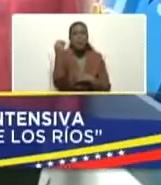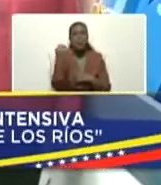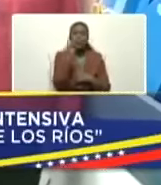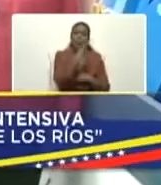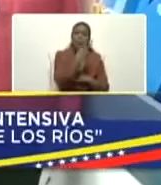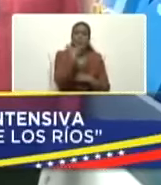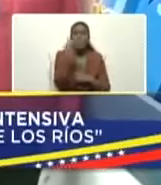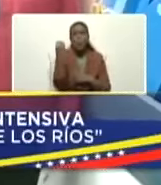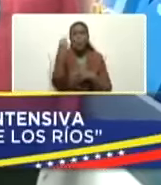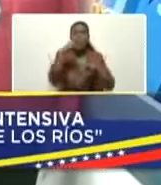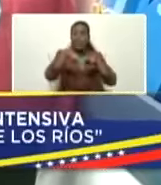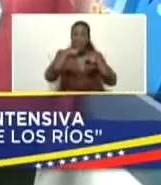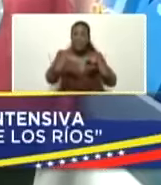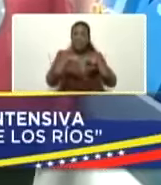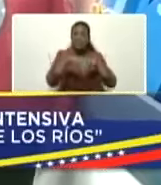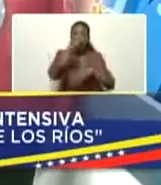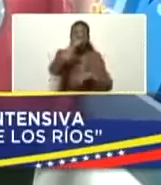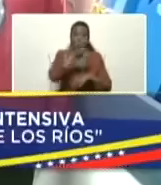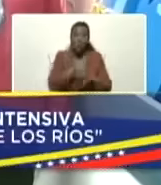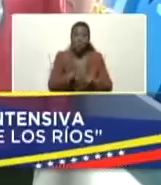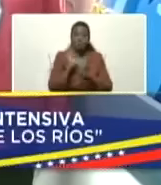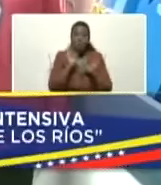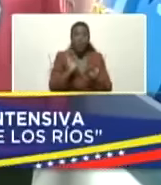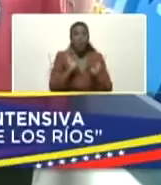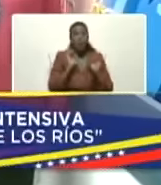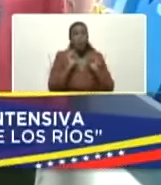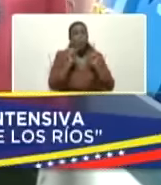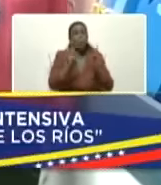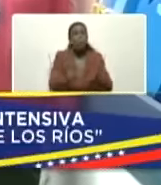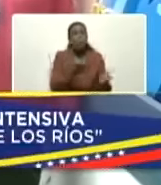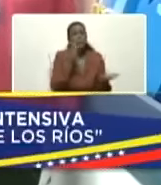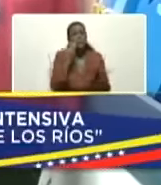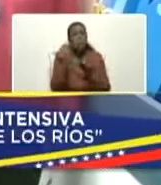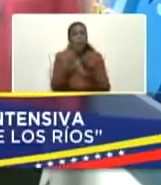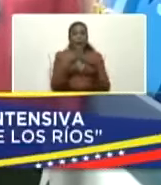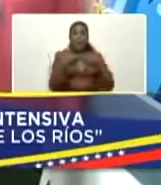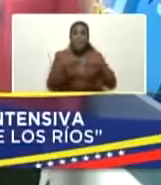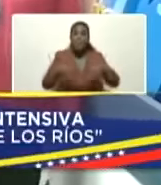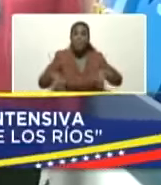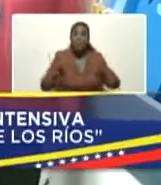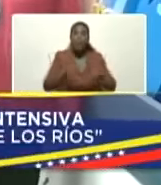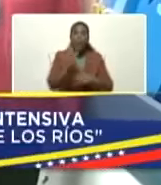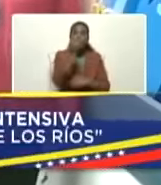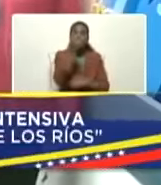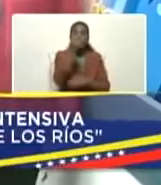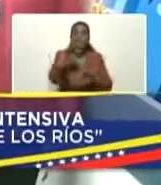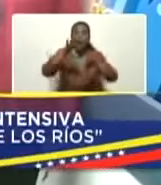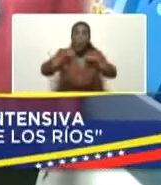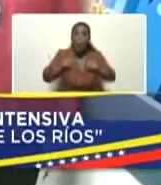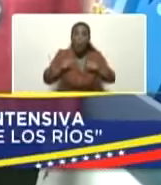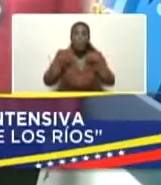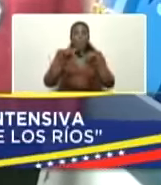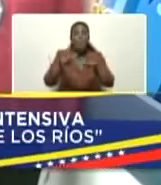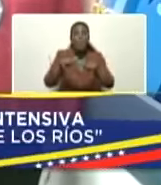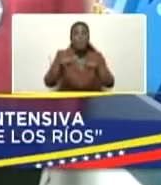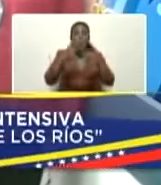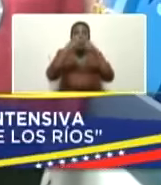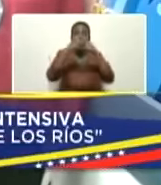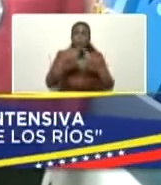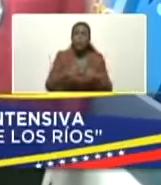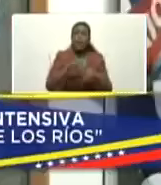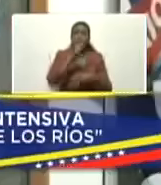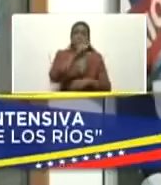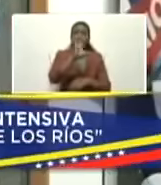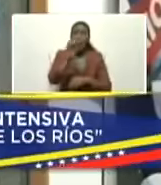a 250 niños. Y aquí en esta oportunidad estamos aperturando 11 cupos. En los mismos cuentan